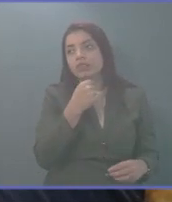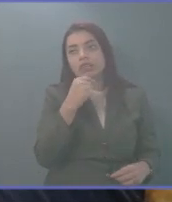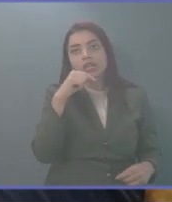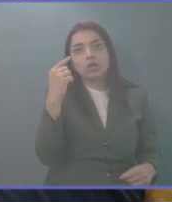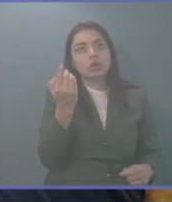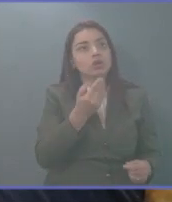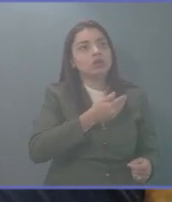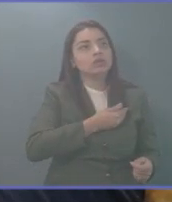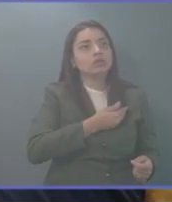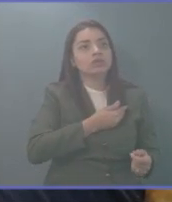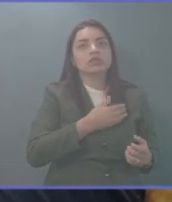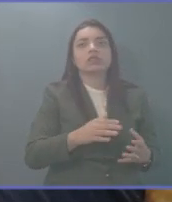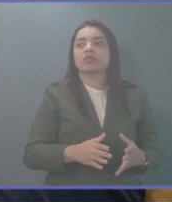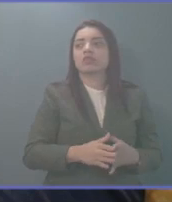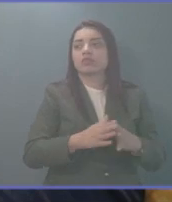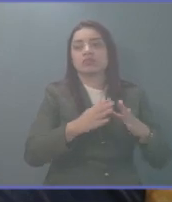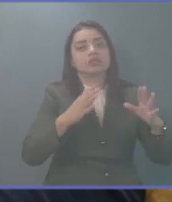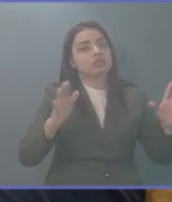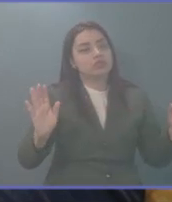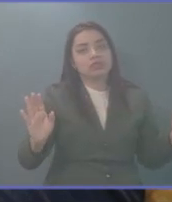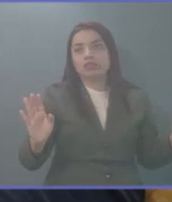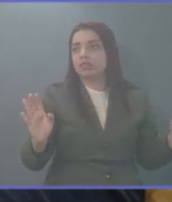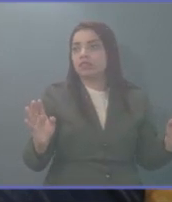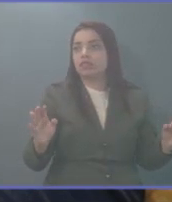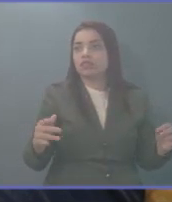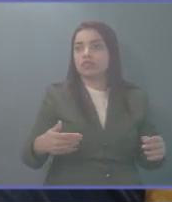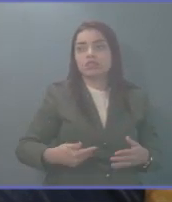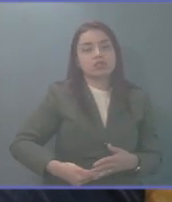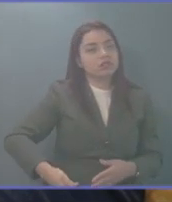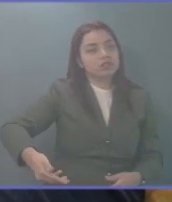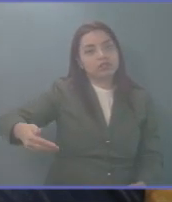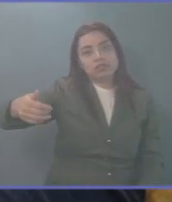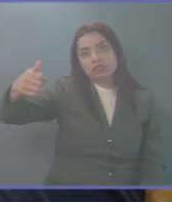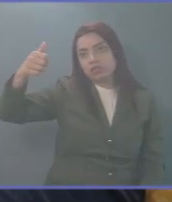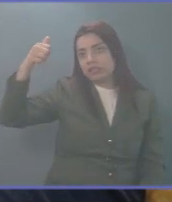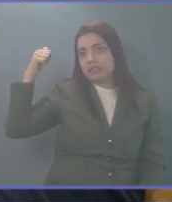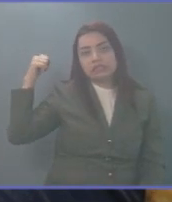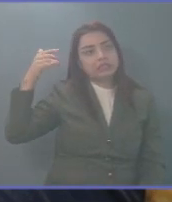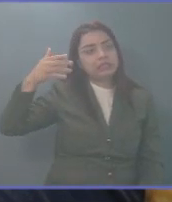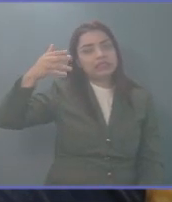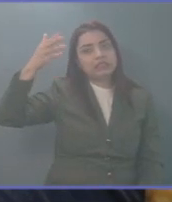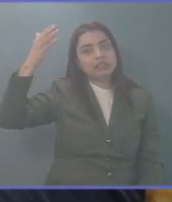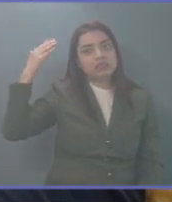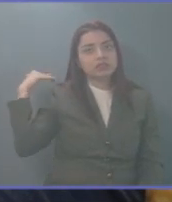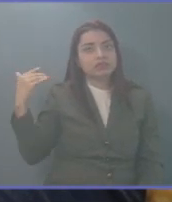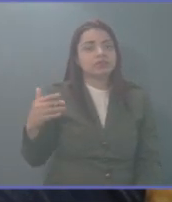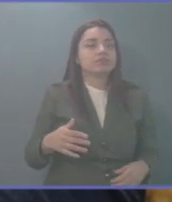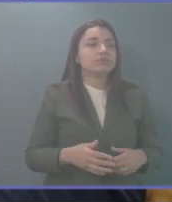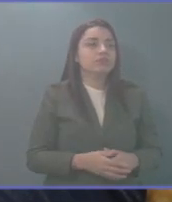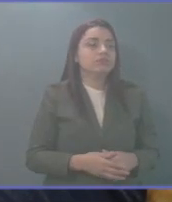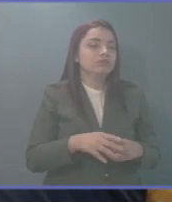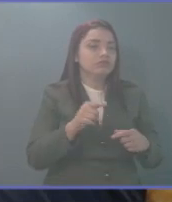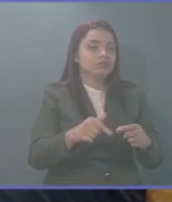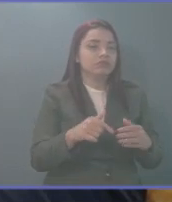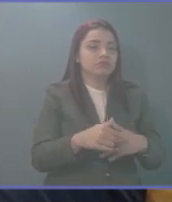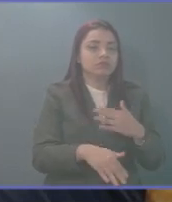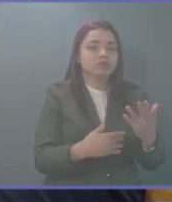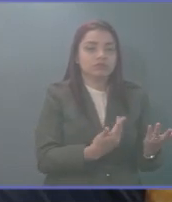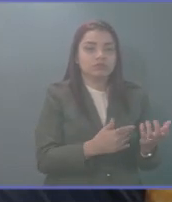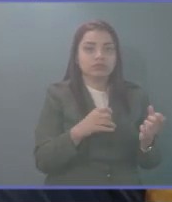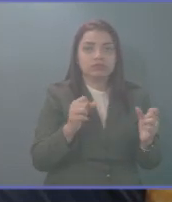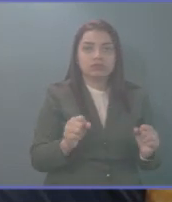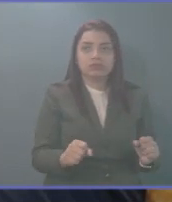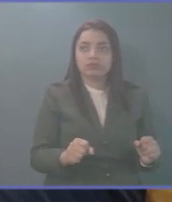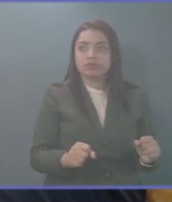culpable, ya sabemos, tenemos que remontarnos al pasado. Aquí, si queremos encontrar un culpable,